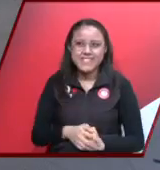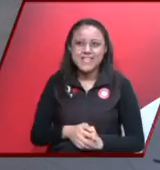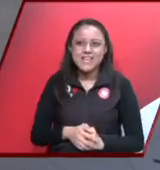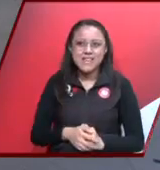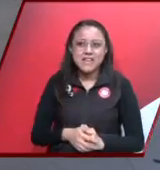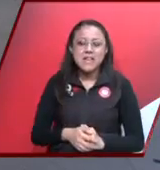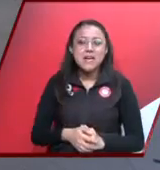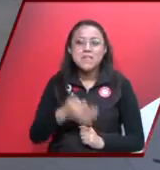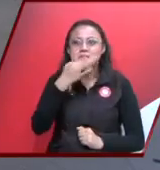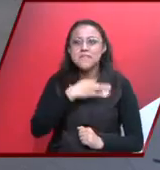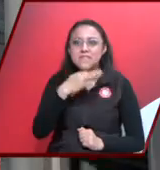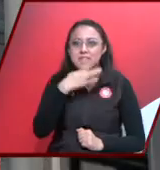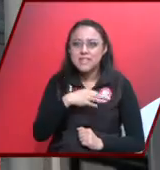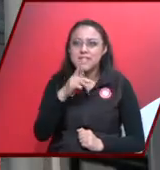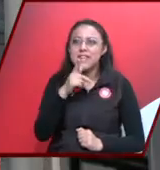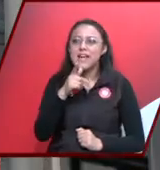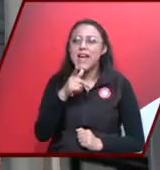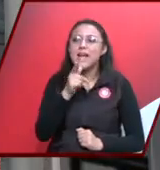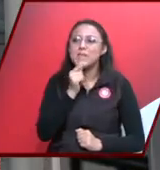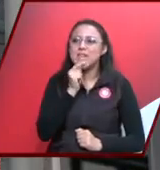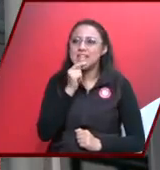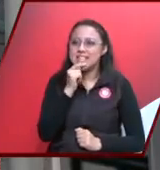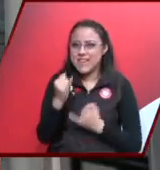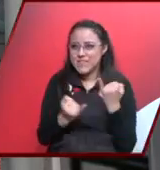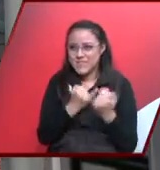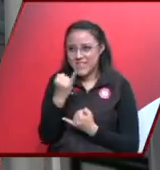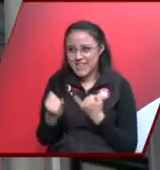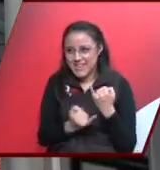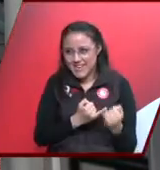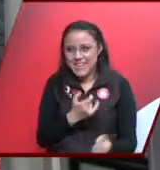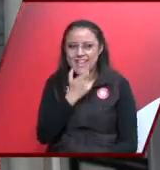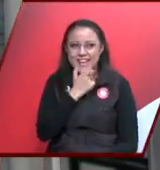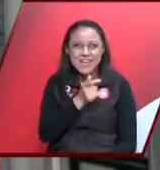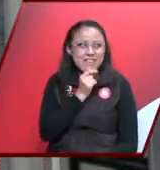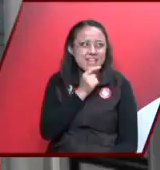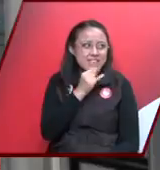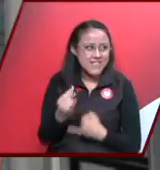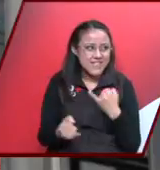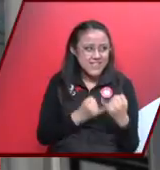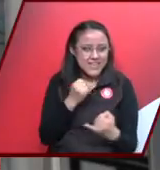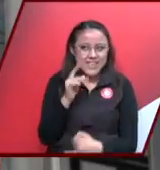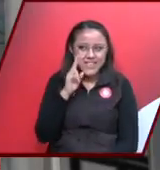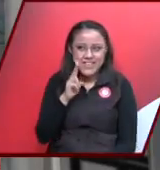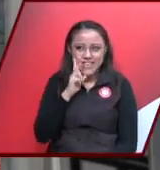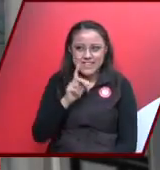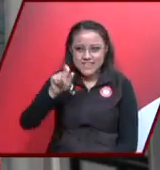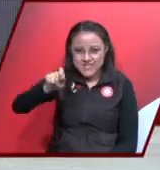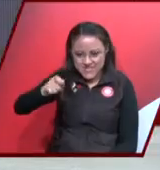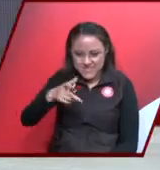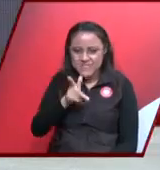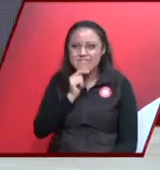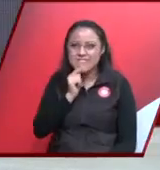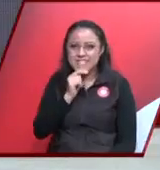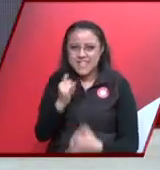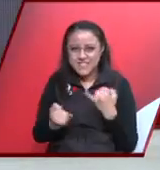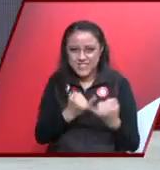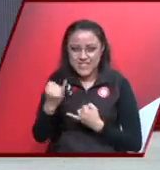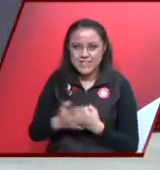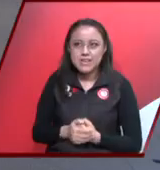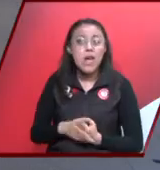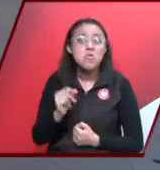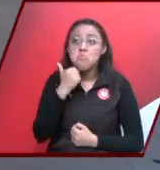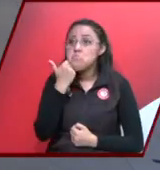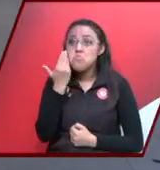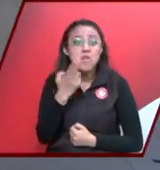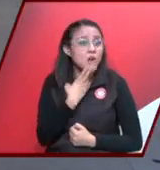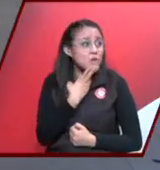Este es semáforo. Donde el poli estuvo jugando. Exactamente, donde los polis tenían. Semáforo donde el poli metía la mano en la caja. Ahí está. Ah. ¿Ya